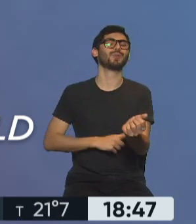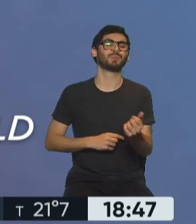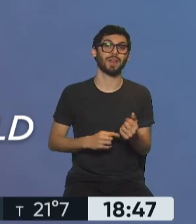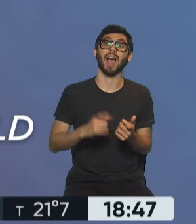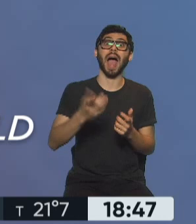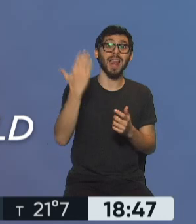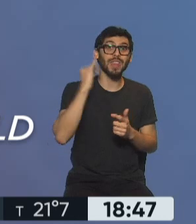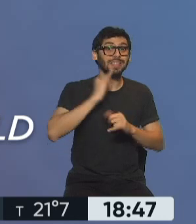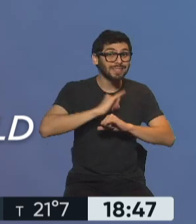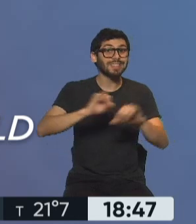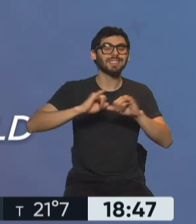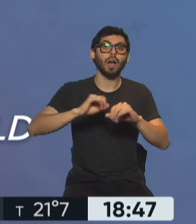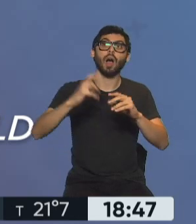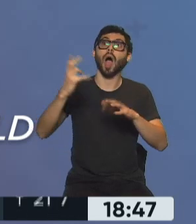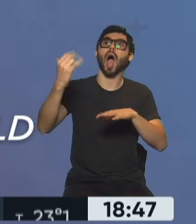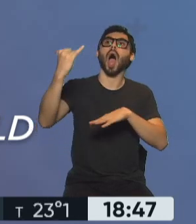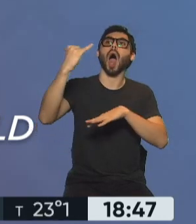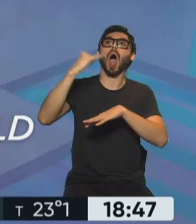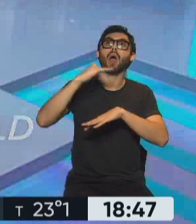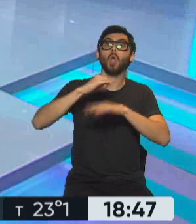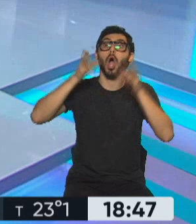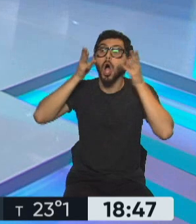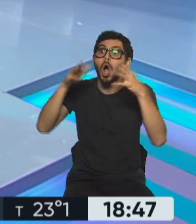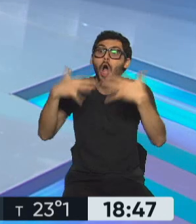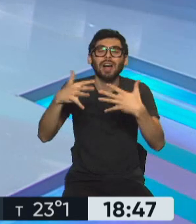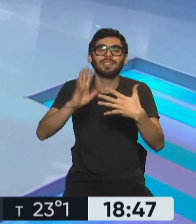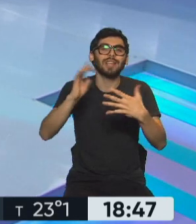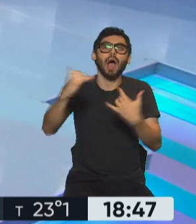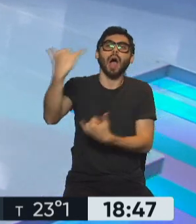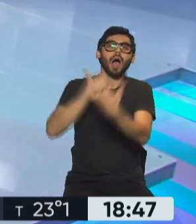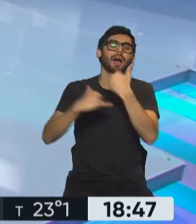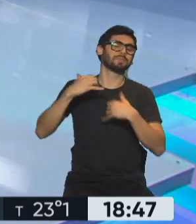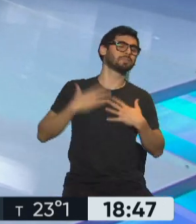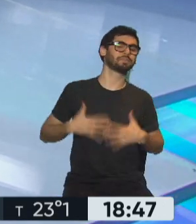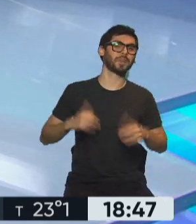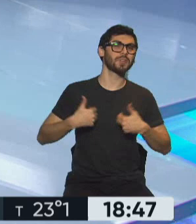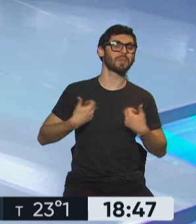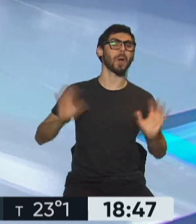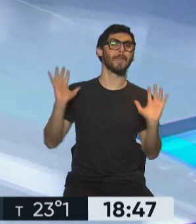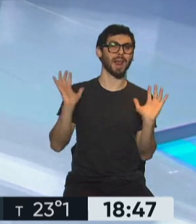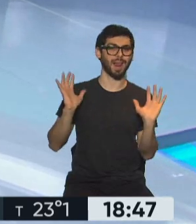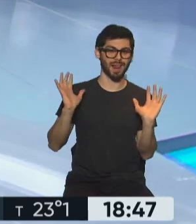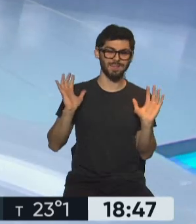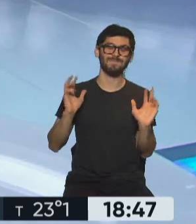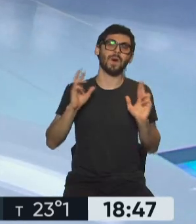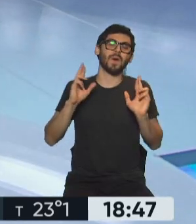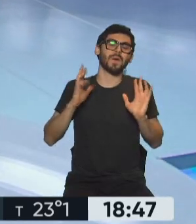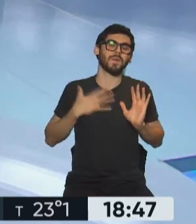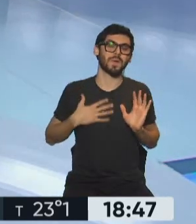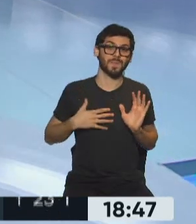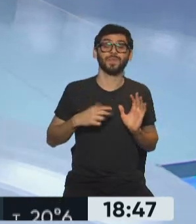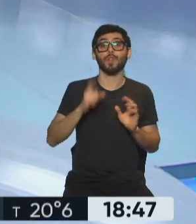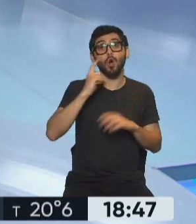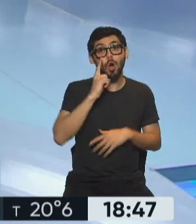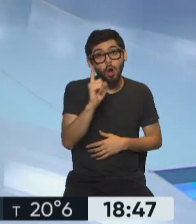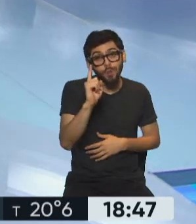ojalá que deje de ser noticia un avión que llega. Sí. Bueno, ya dejó de ser ahora, la noticia, más allá de ser lo más esperado. Sí, ¿no? Ahora, a tener en cuenta